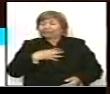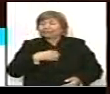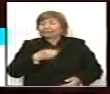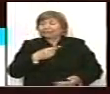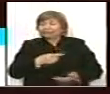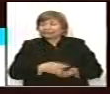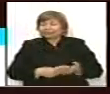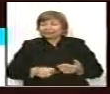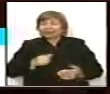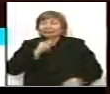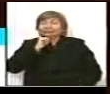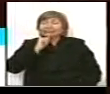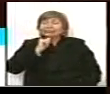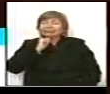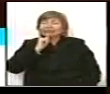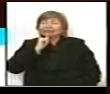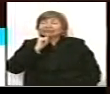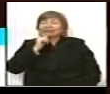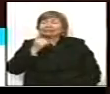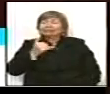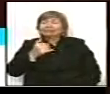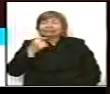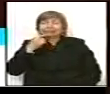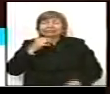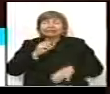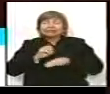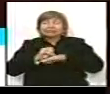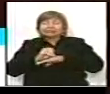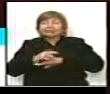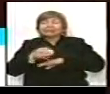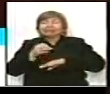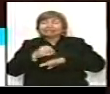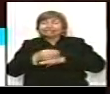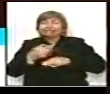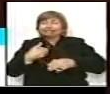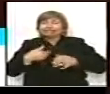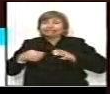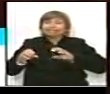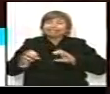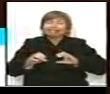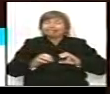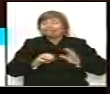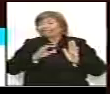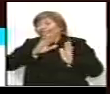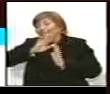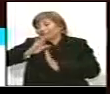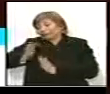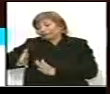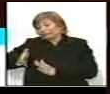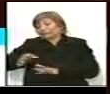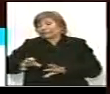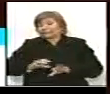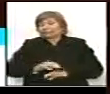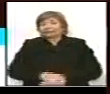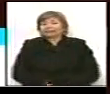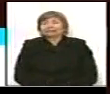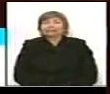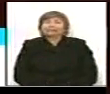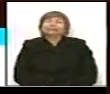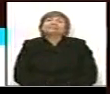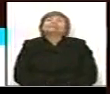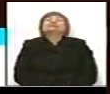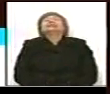¿qué hace falta hoy? ¿Qué te recomiendo hacer o dejar de hacer?